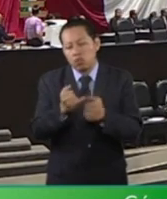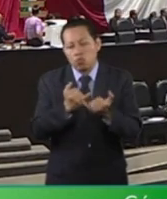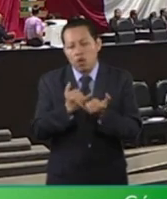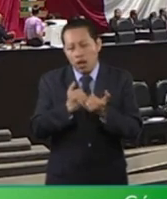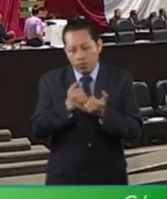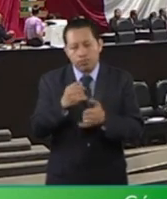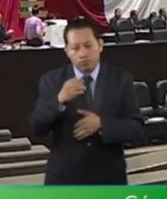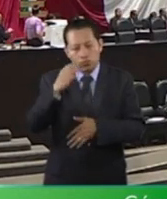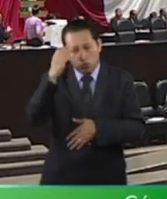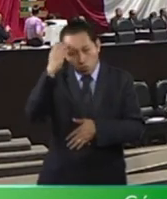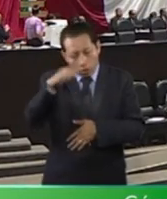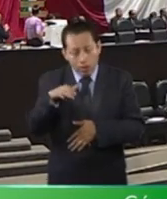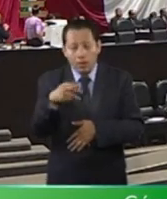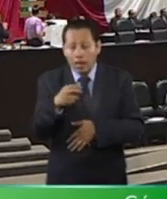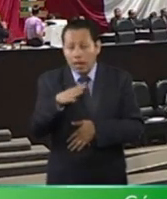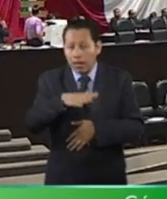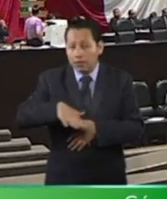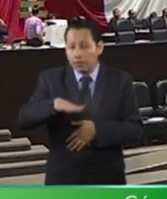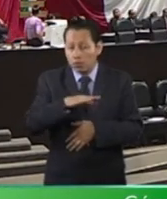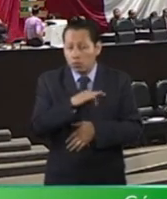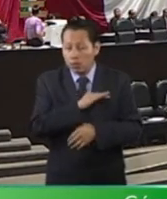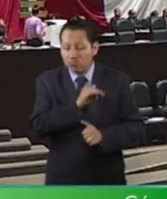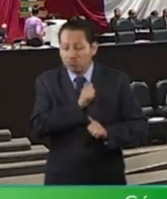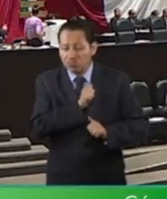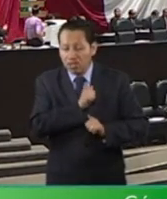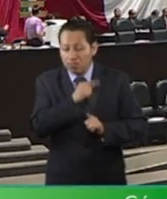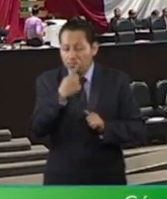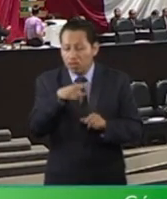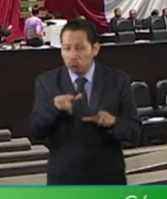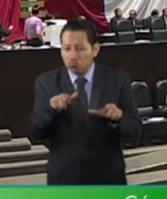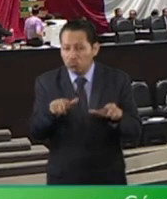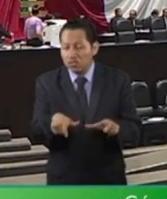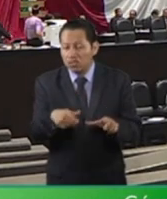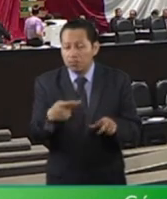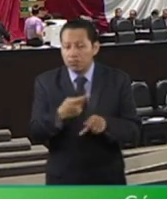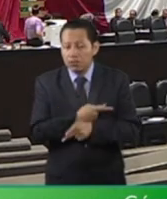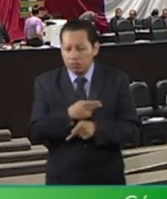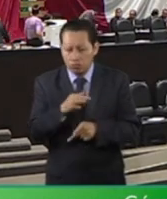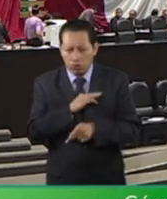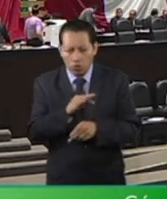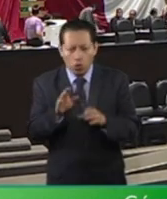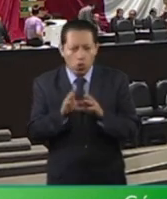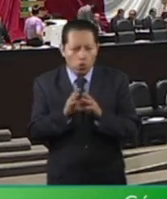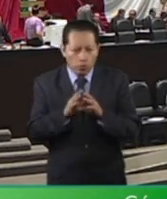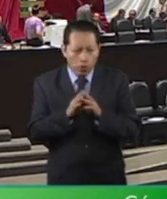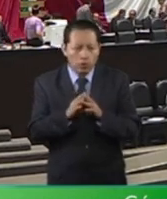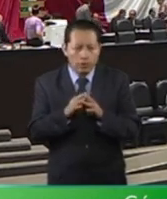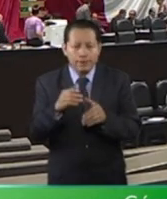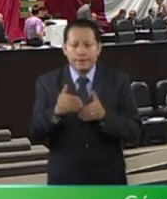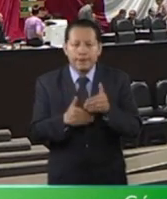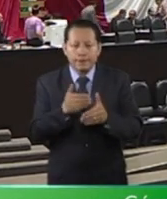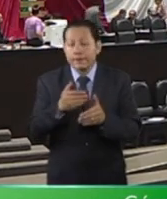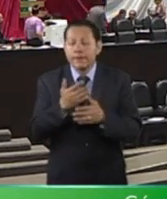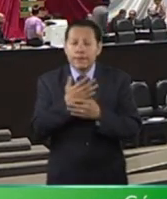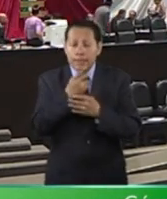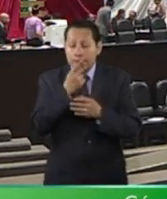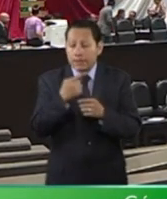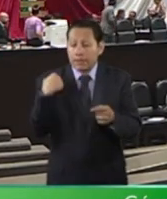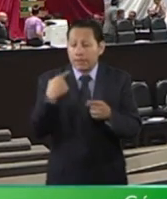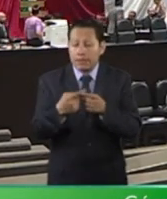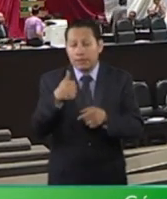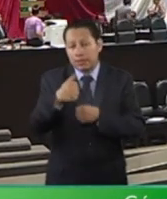terror. En el contexto de la militarización de la seguridad pública, Causa en Comuna C señaló que durante los